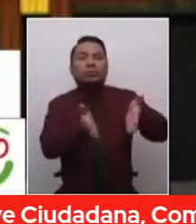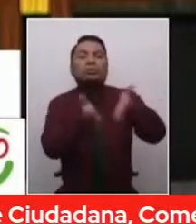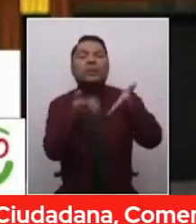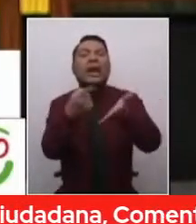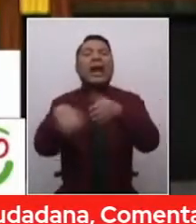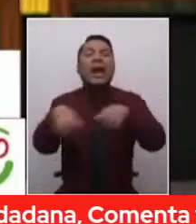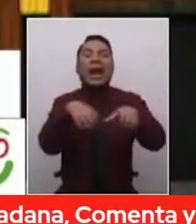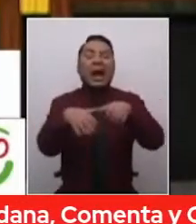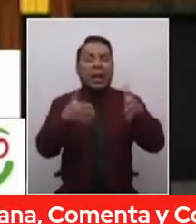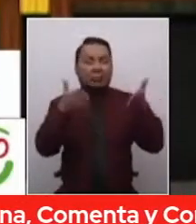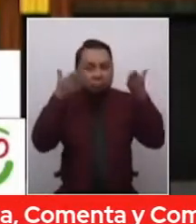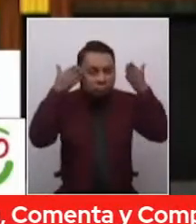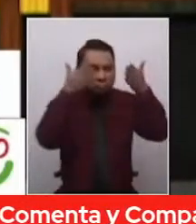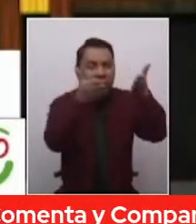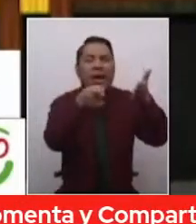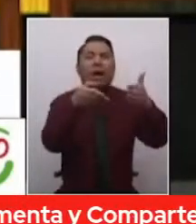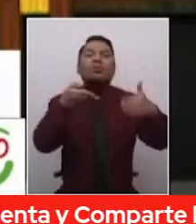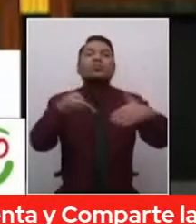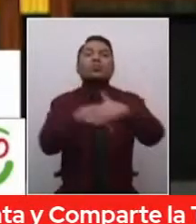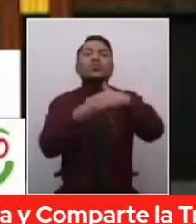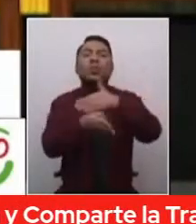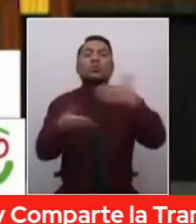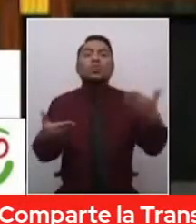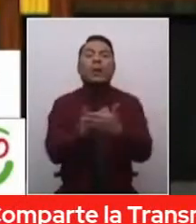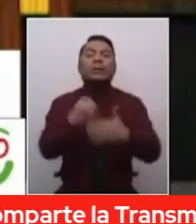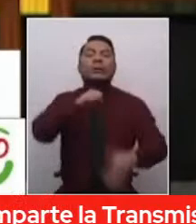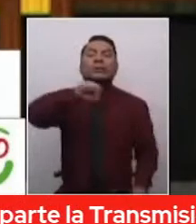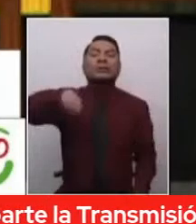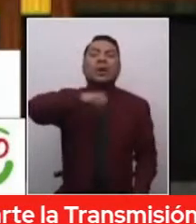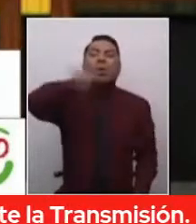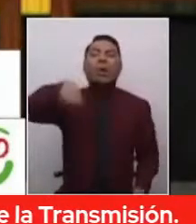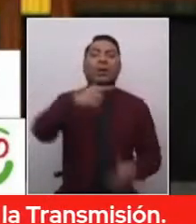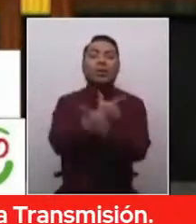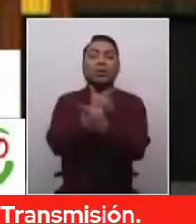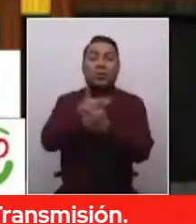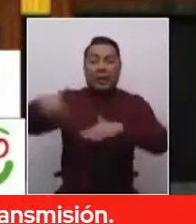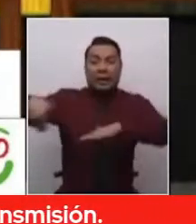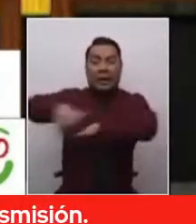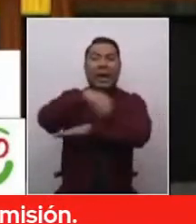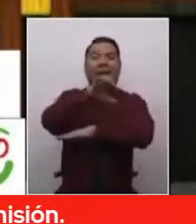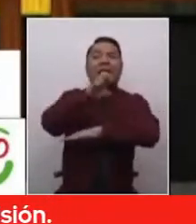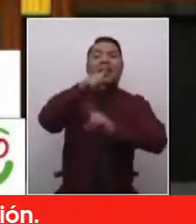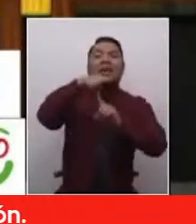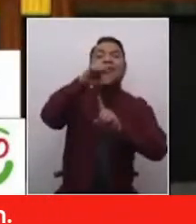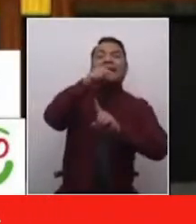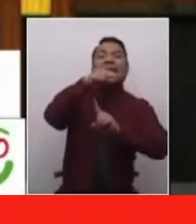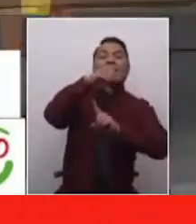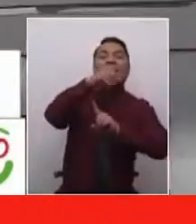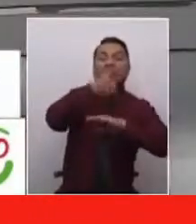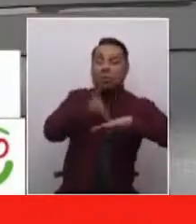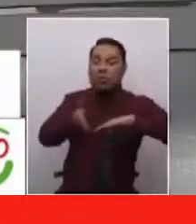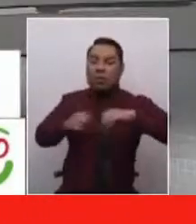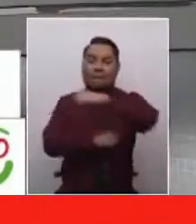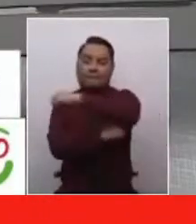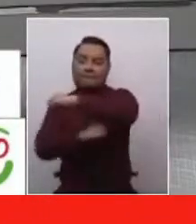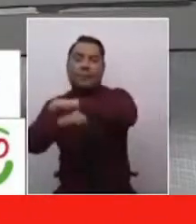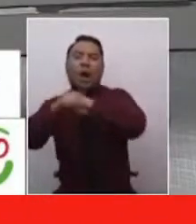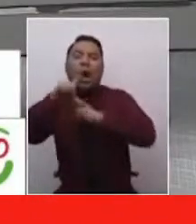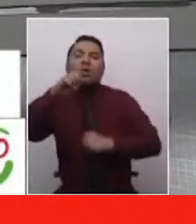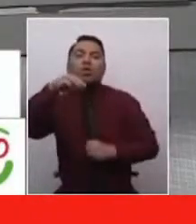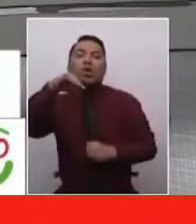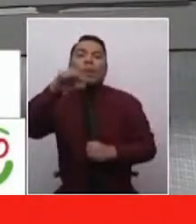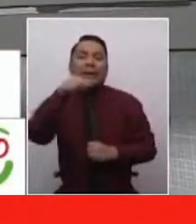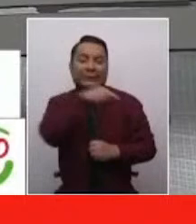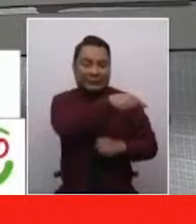hacer en vialidad? Un nuevo acceso para San Juan del Urigancho, desde Vitamiento, por el puente de las Lomas. Siempre hay que buscar obras